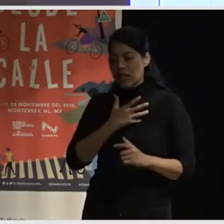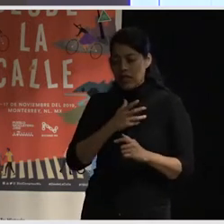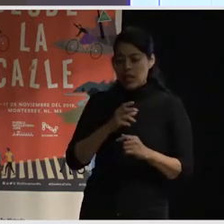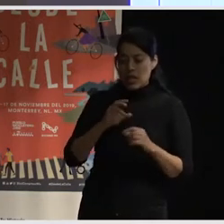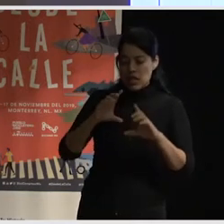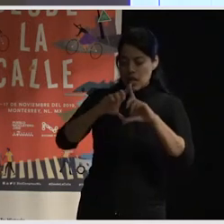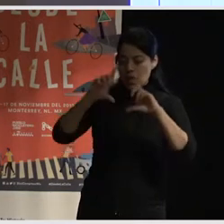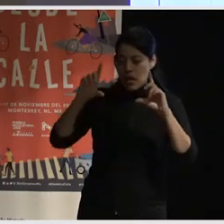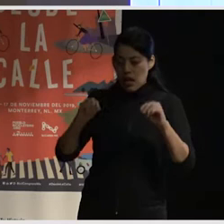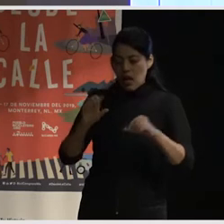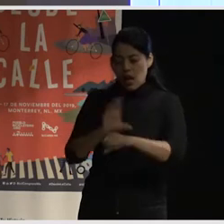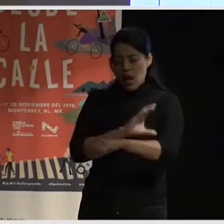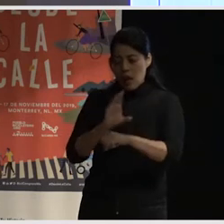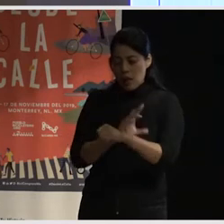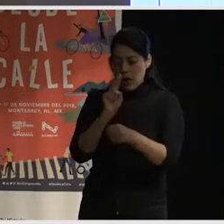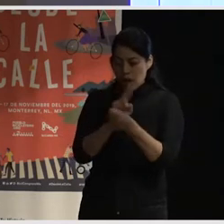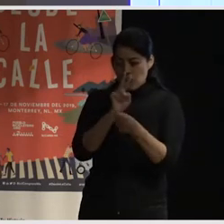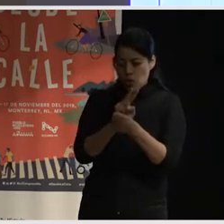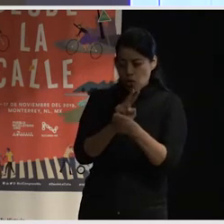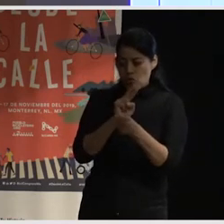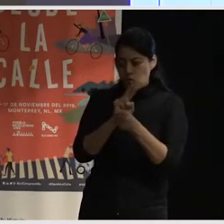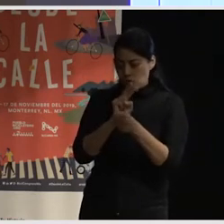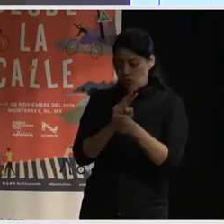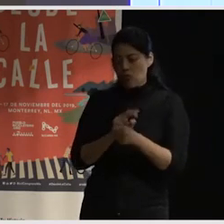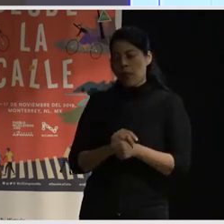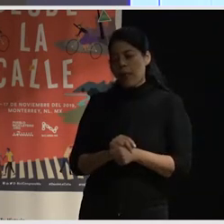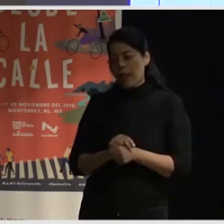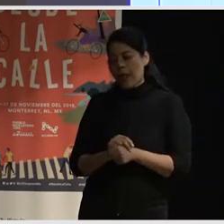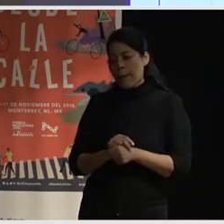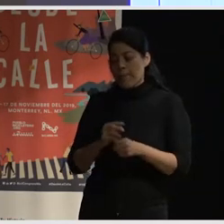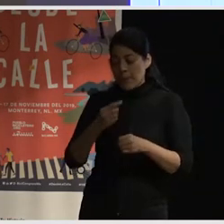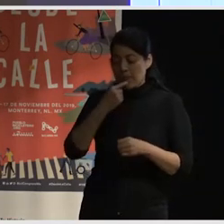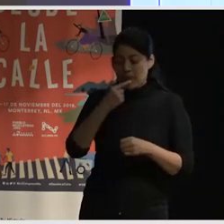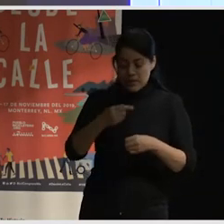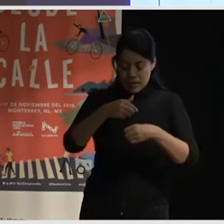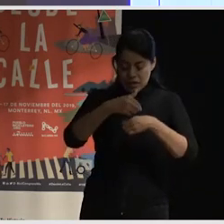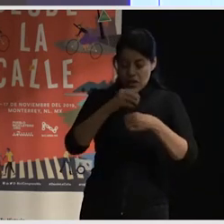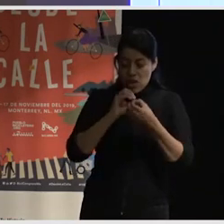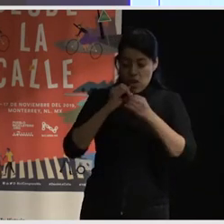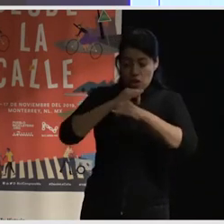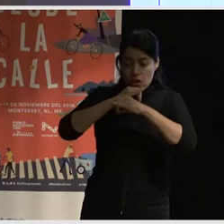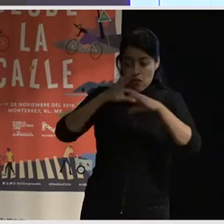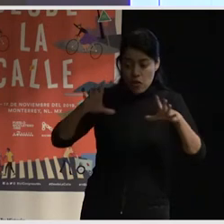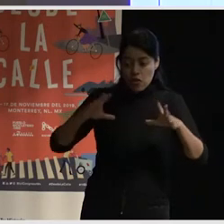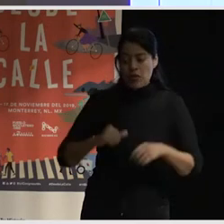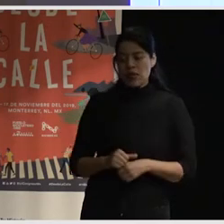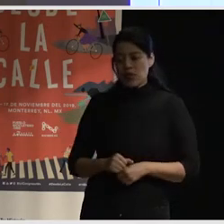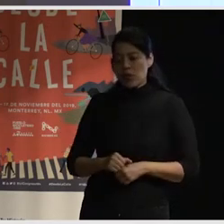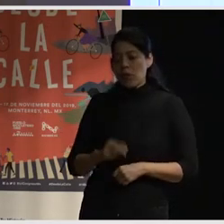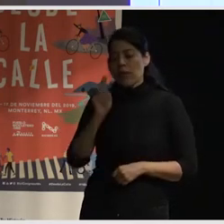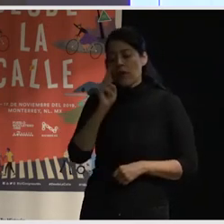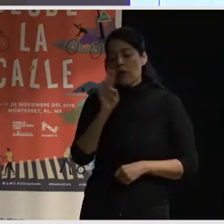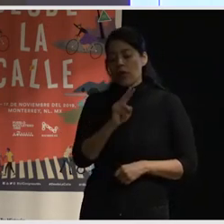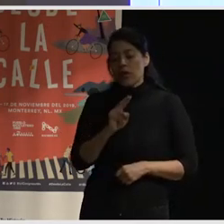lo suficientemente sólidas o más o menos sólidas que tienen arrojan para poder hacer estos cruces se podrían